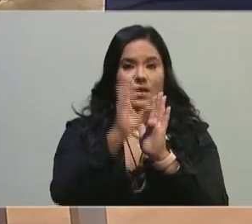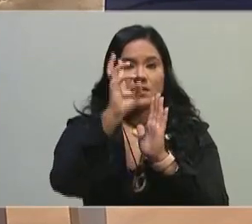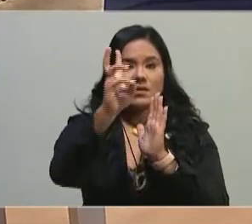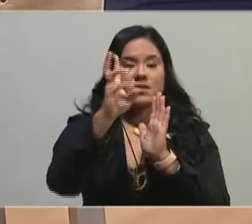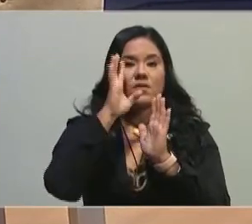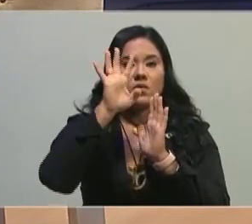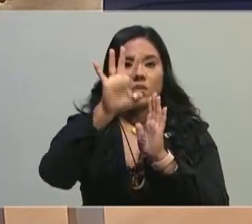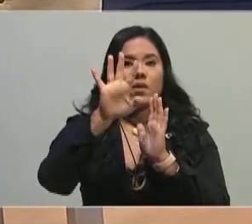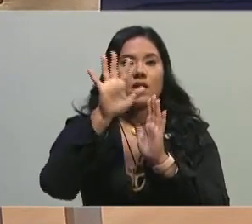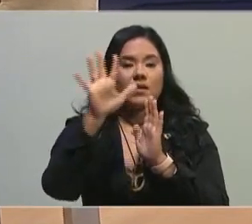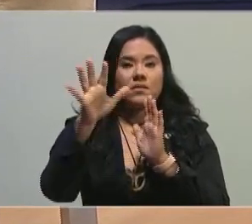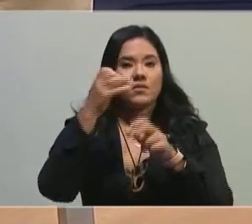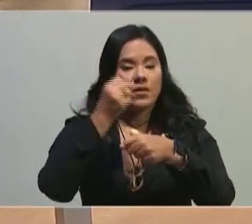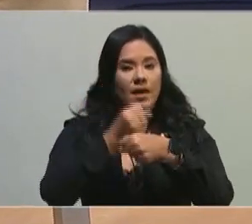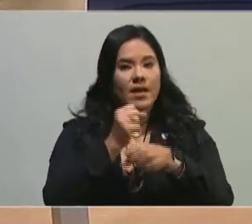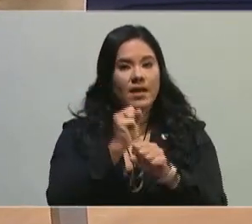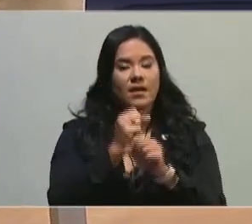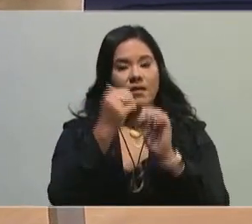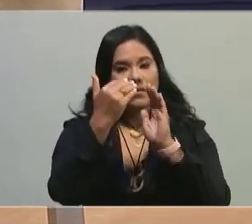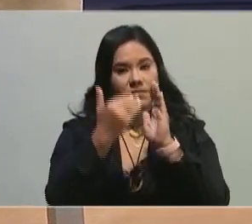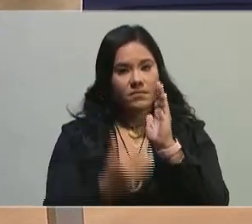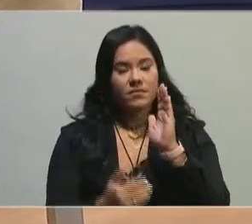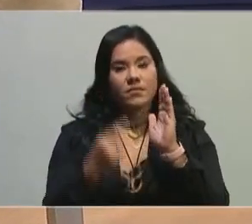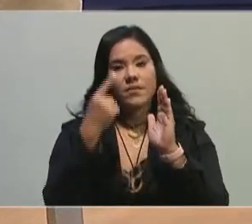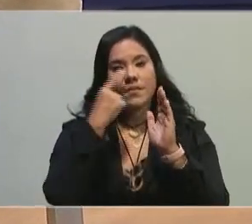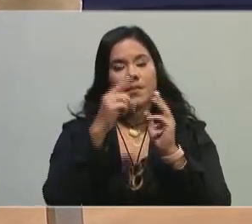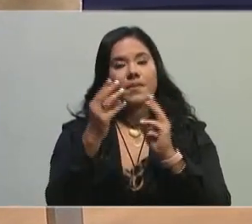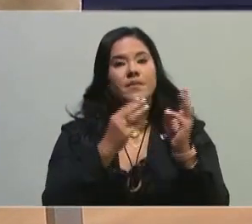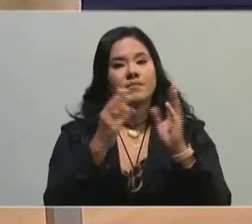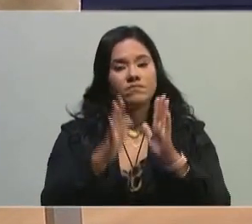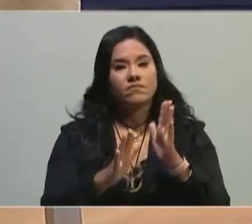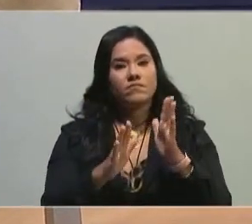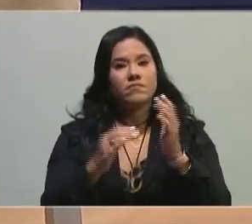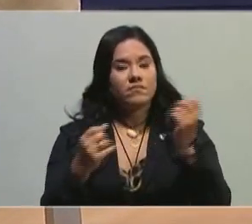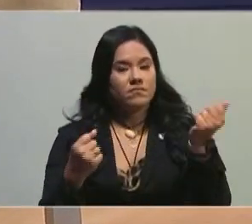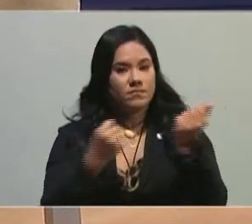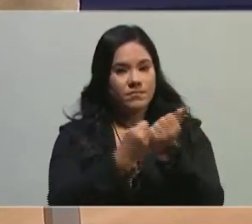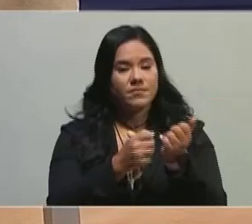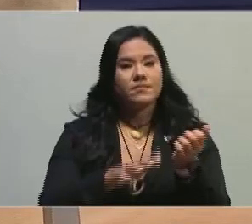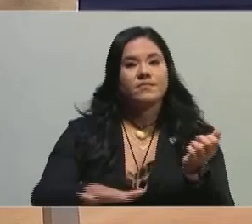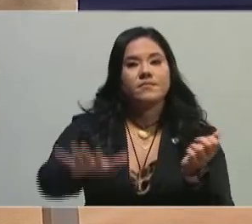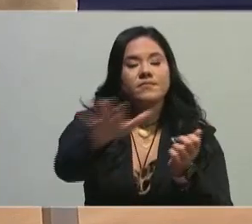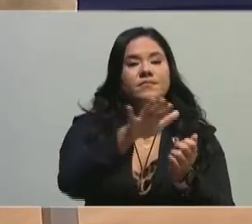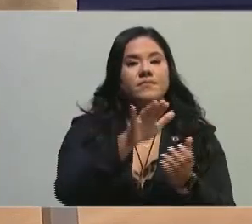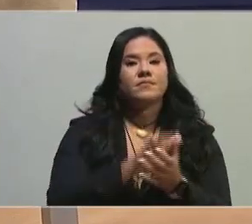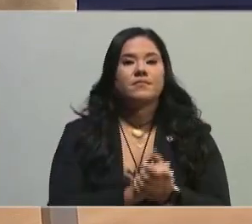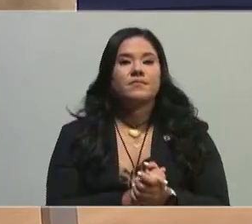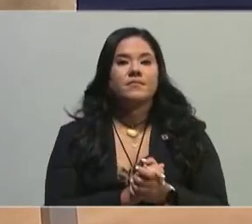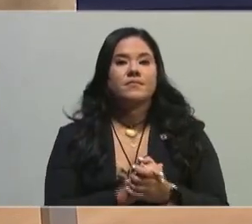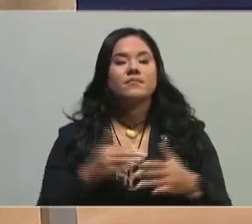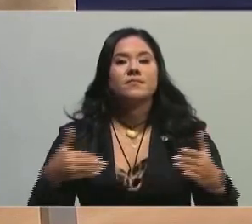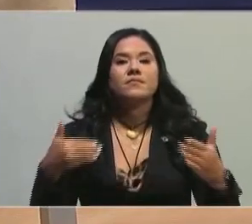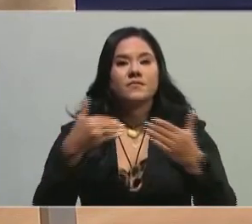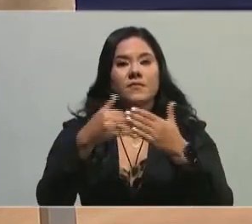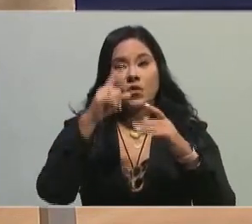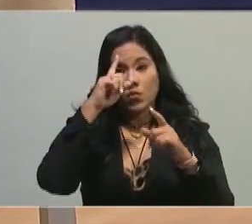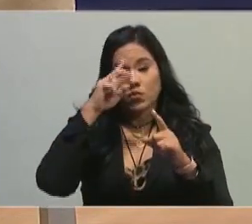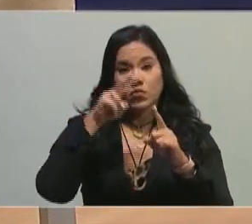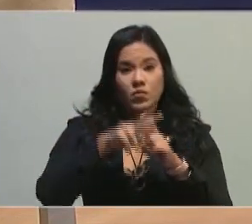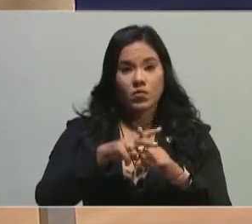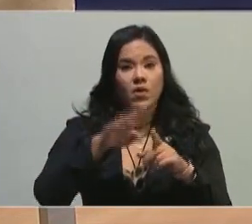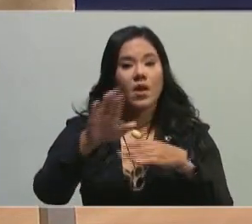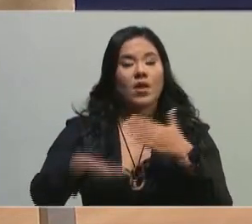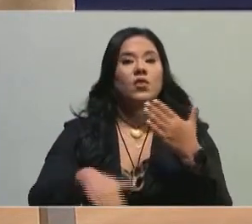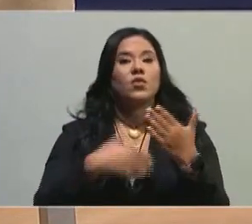que crea la herramienta de mi país seguro junto al Ministerio de interior y policía pues ya estamos llevando soluciones a todo el